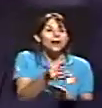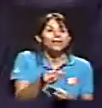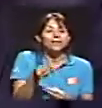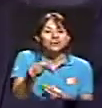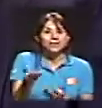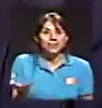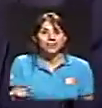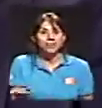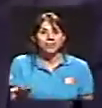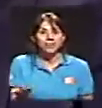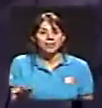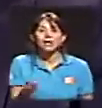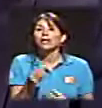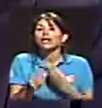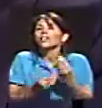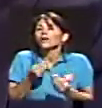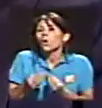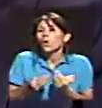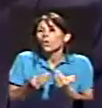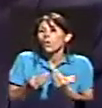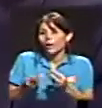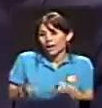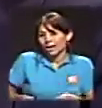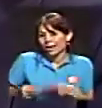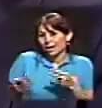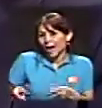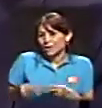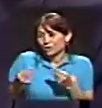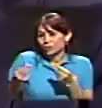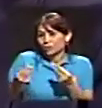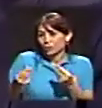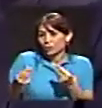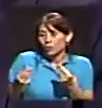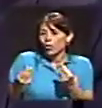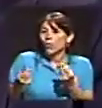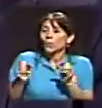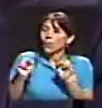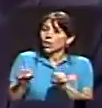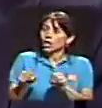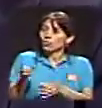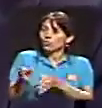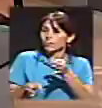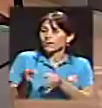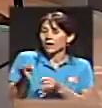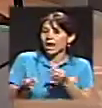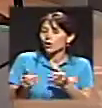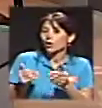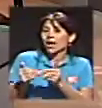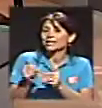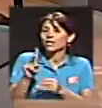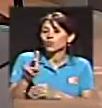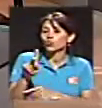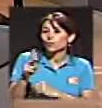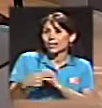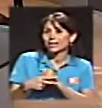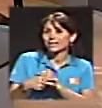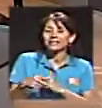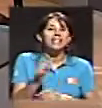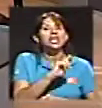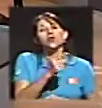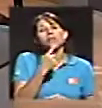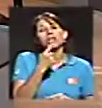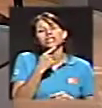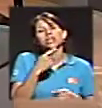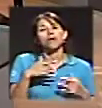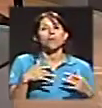2 veces gasto sin tener que decir irresponsablemente, bueno, la